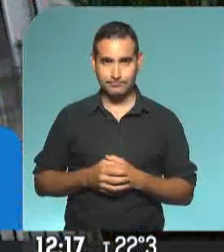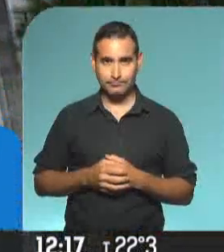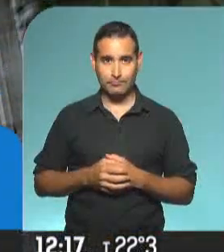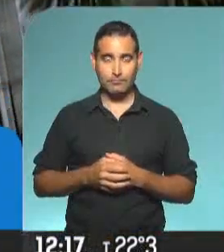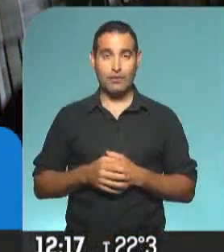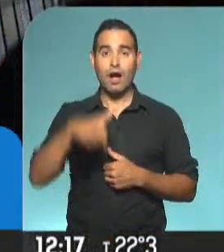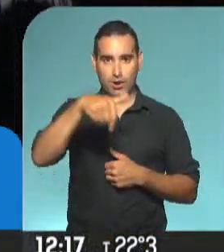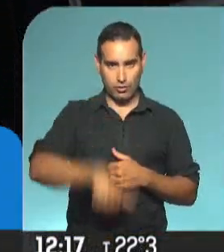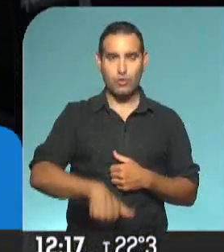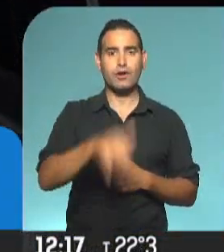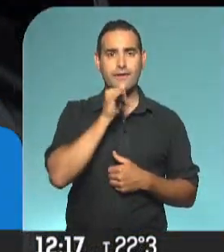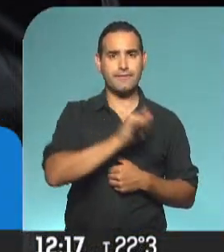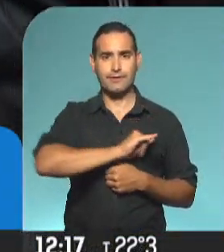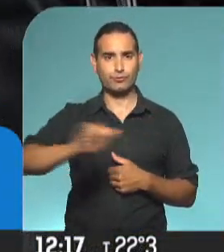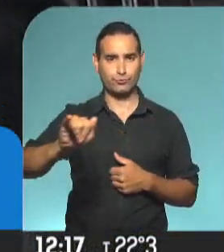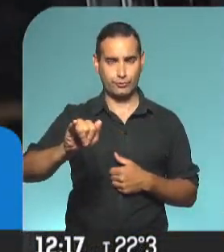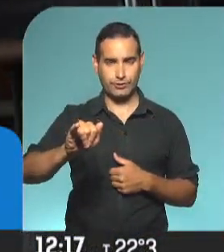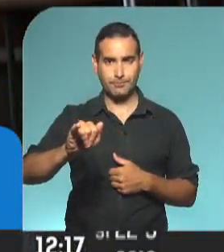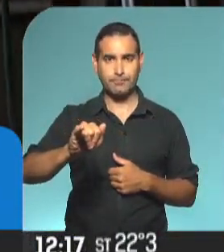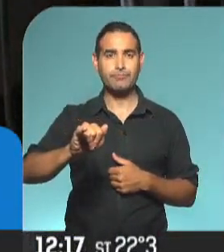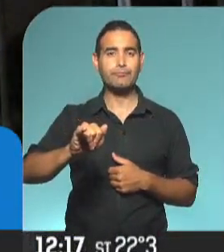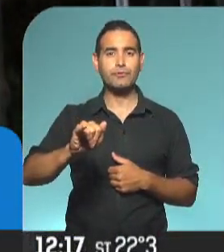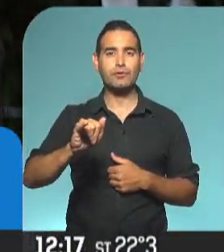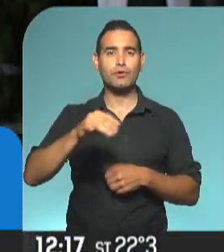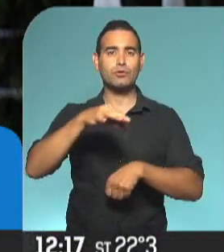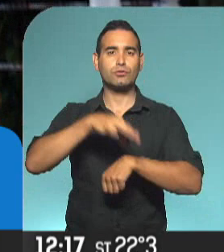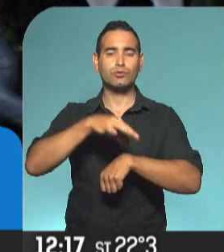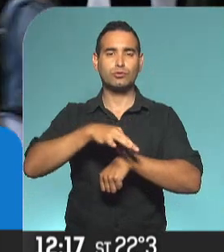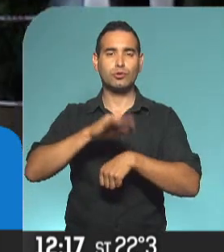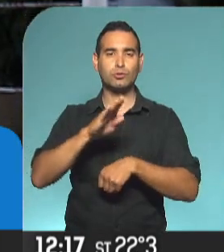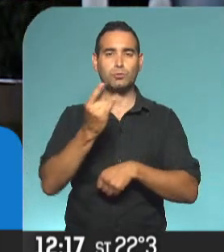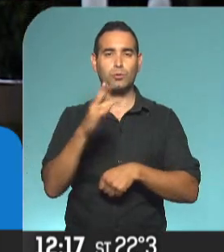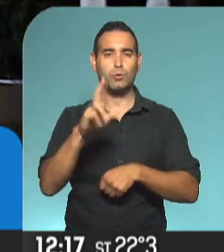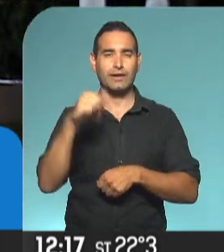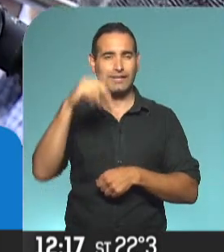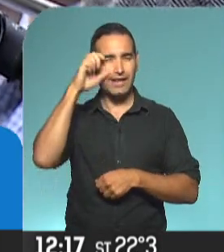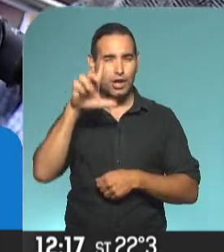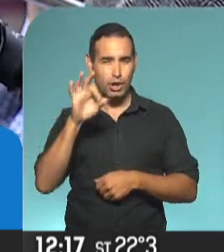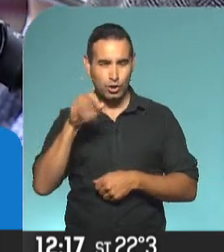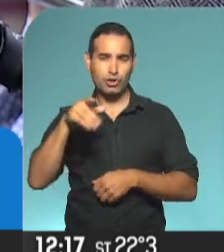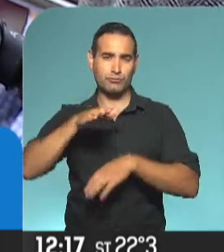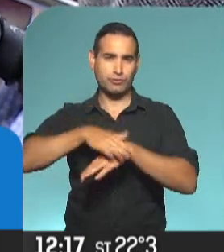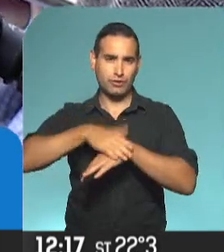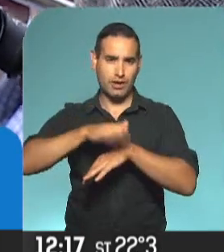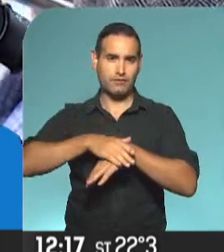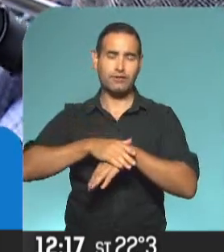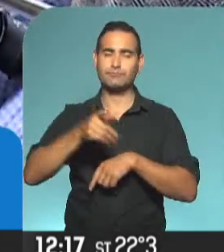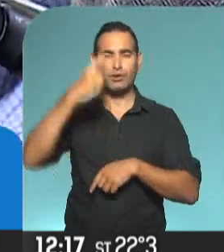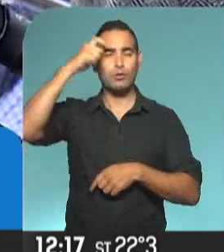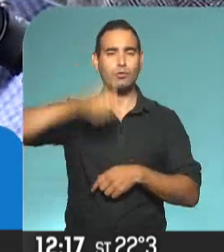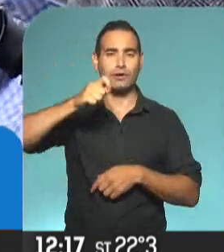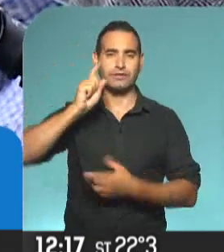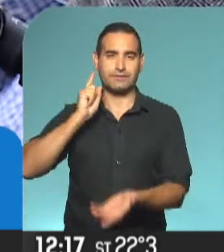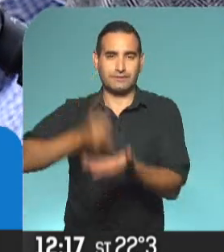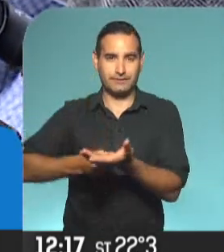Estamos radicando una denuncia penal. El doctor Buranelo intervino en la causa articulando un recurso de amparo en virtud